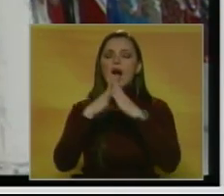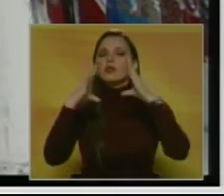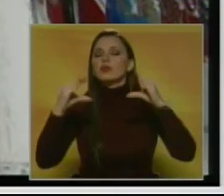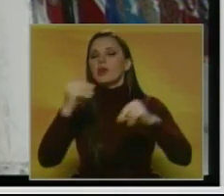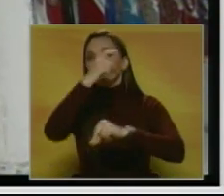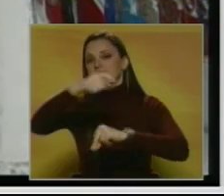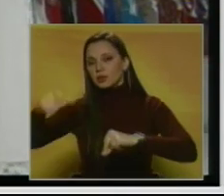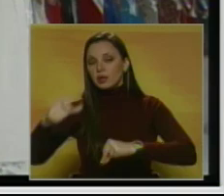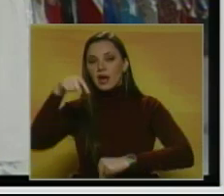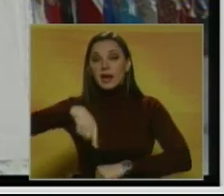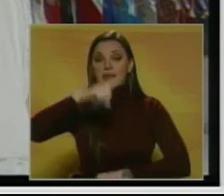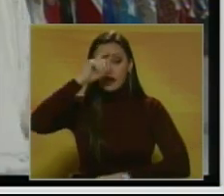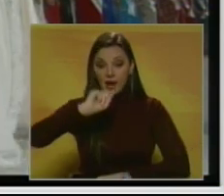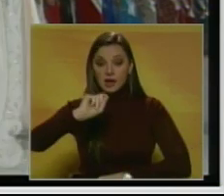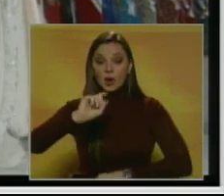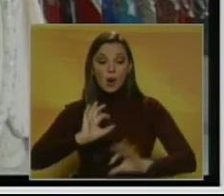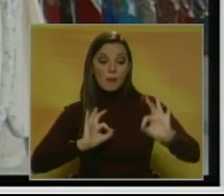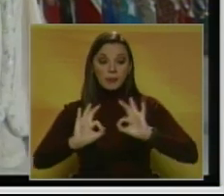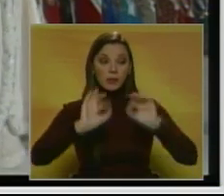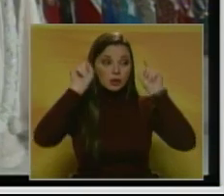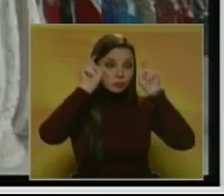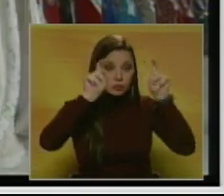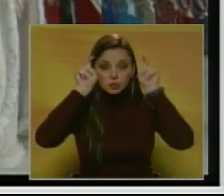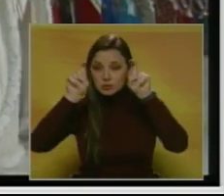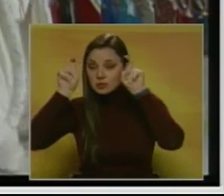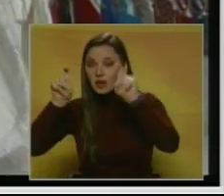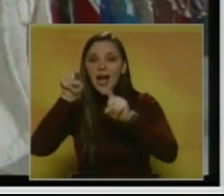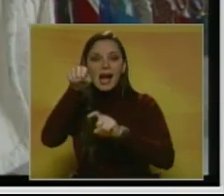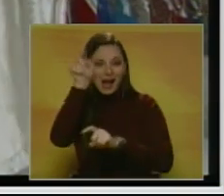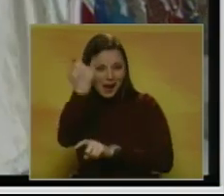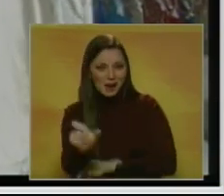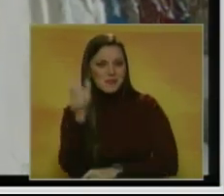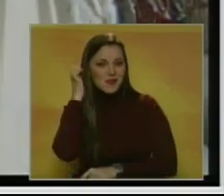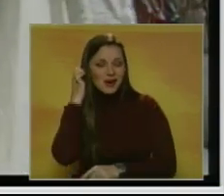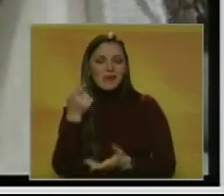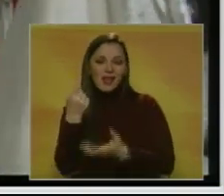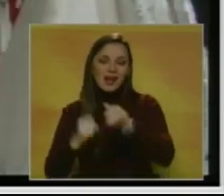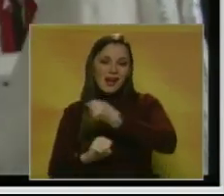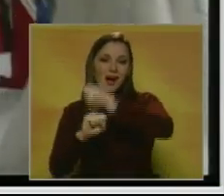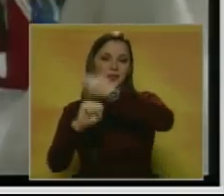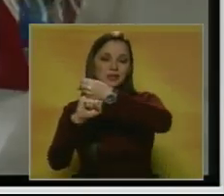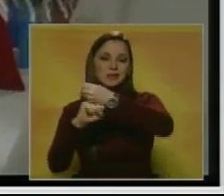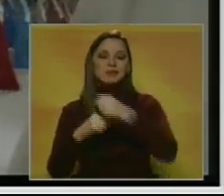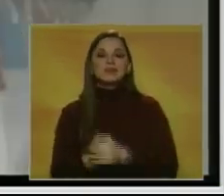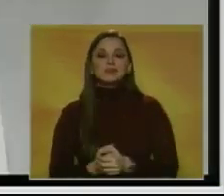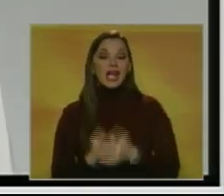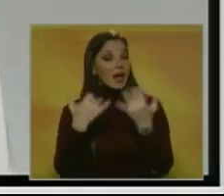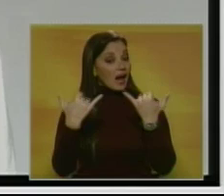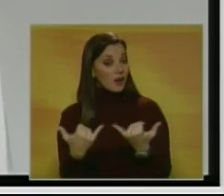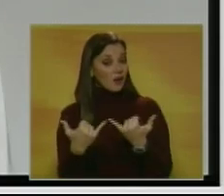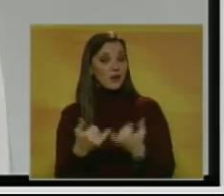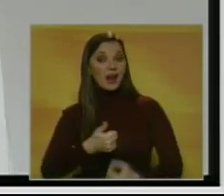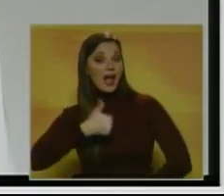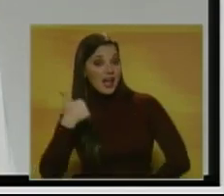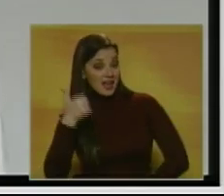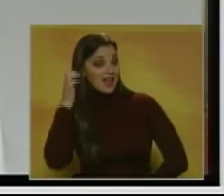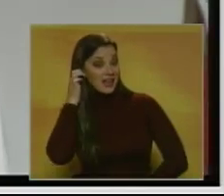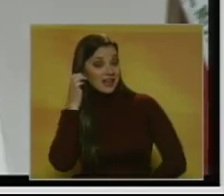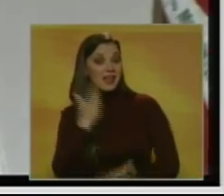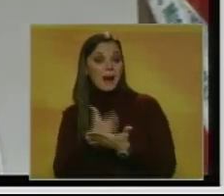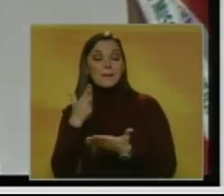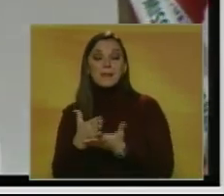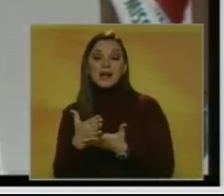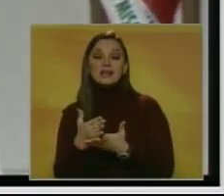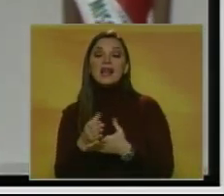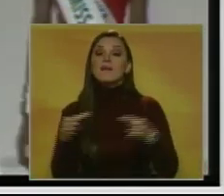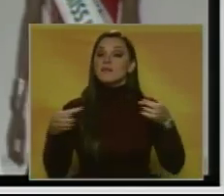durante este año de preparación estuvieron presentes para brindarle apoyo. A partir de ahora, Edimar formará parte de la organización